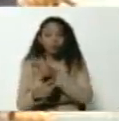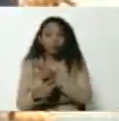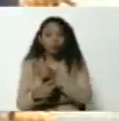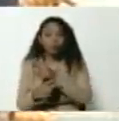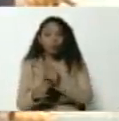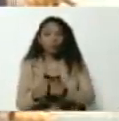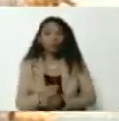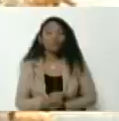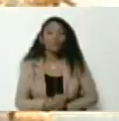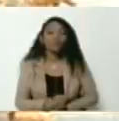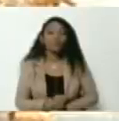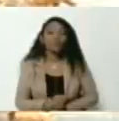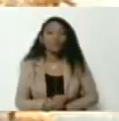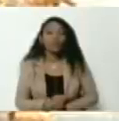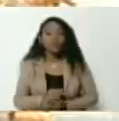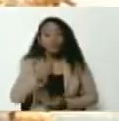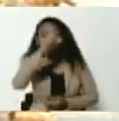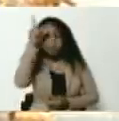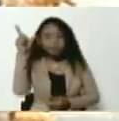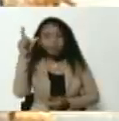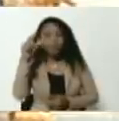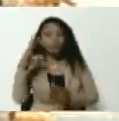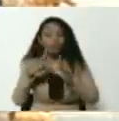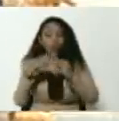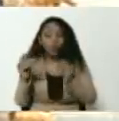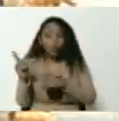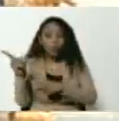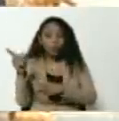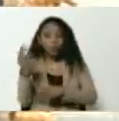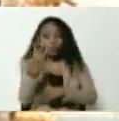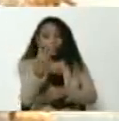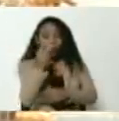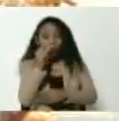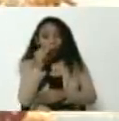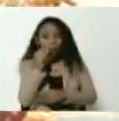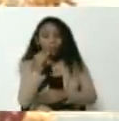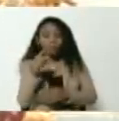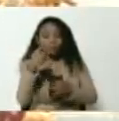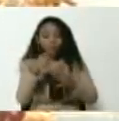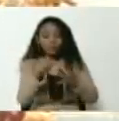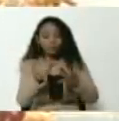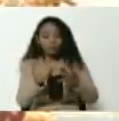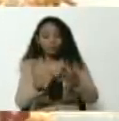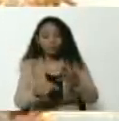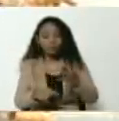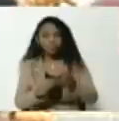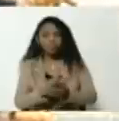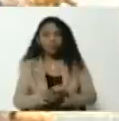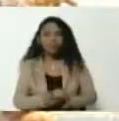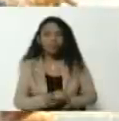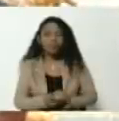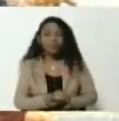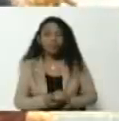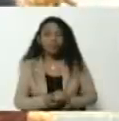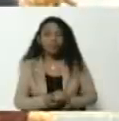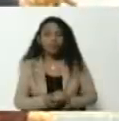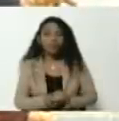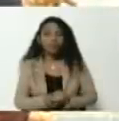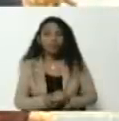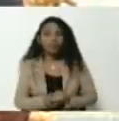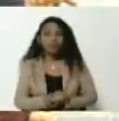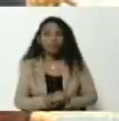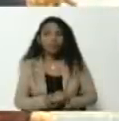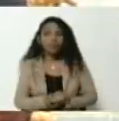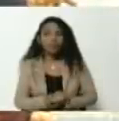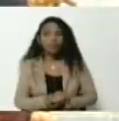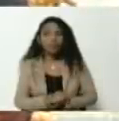camarilla, Juan Guaidó, Leopoldo López, Carlos Vecchio, Miguel Pizarro, el tal Troconi,